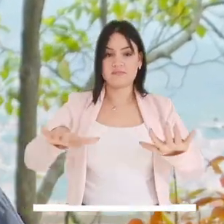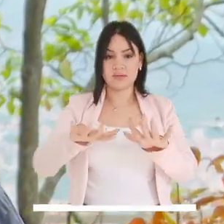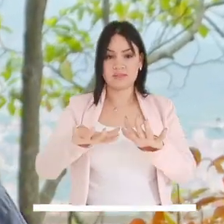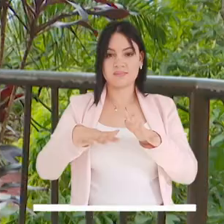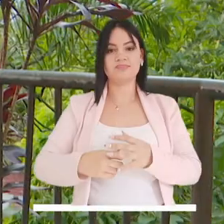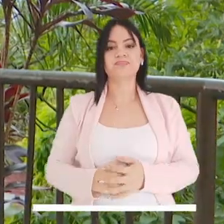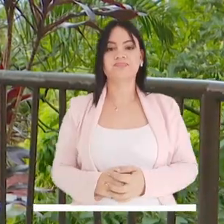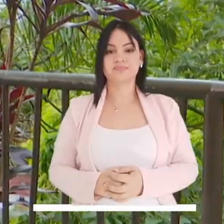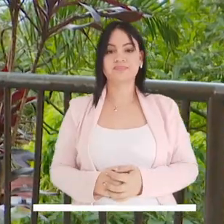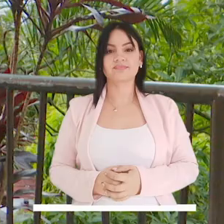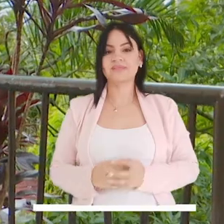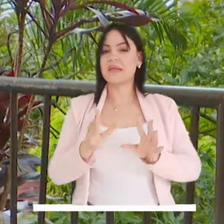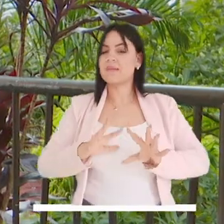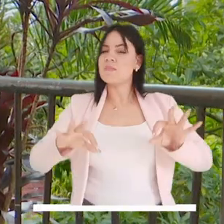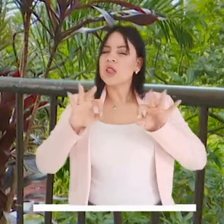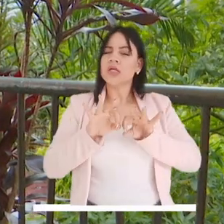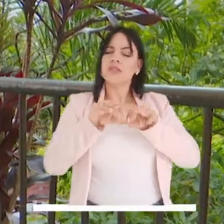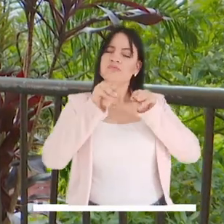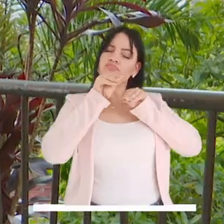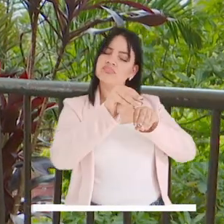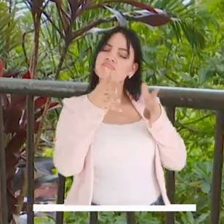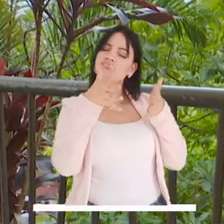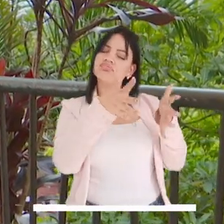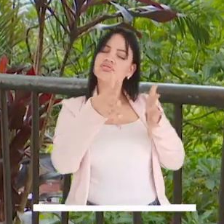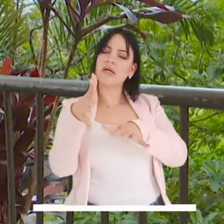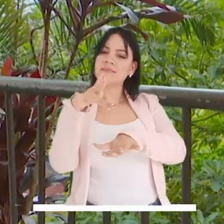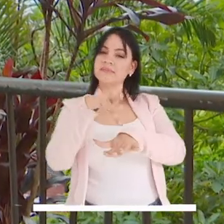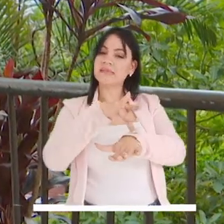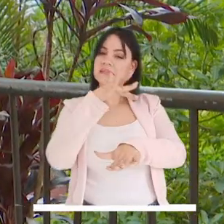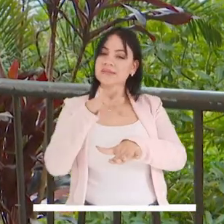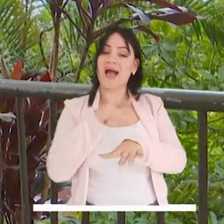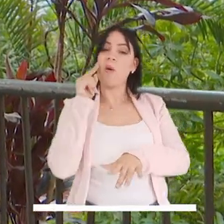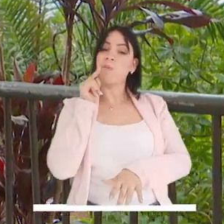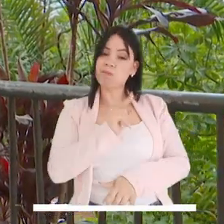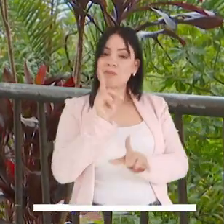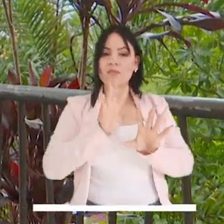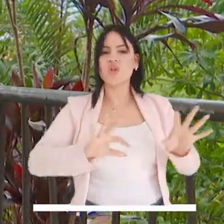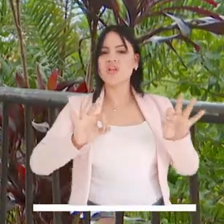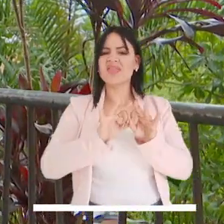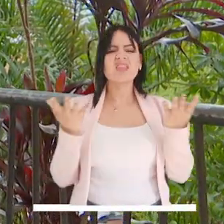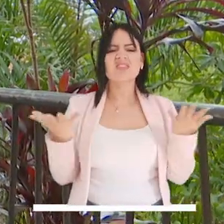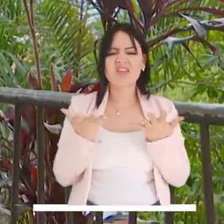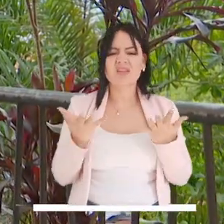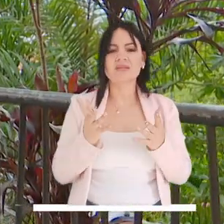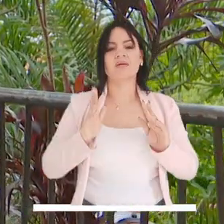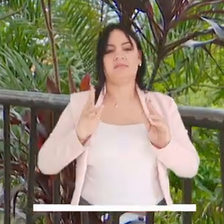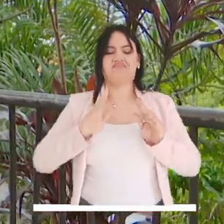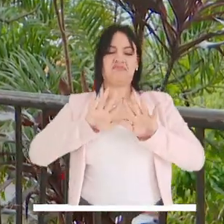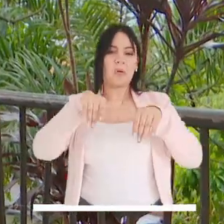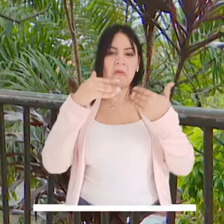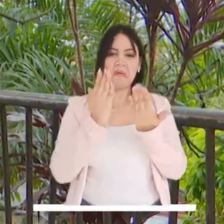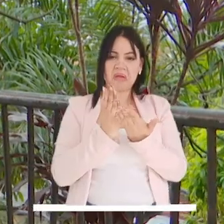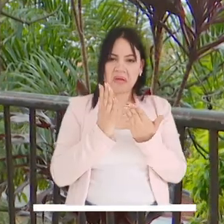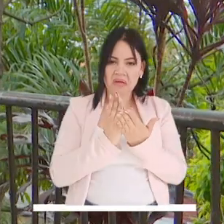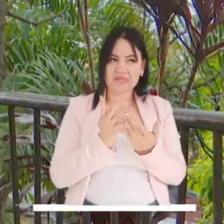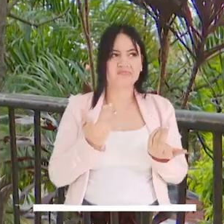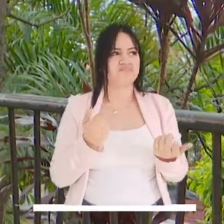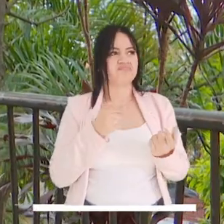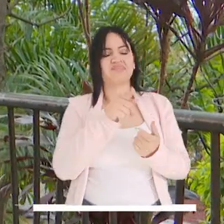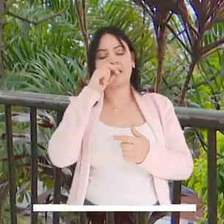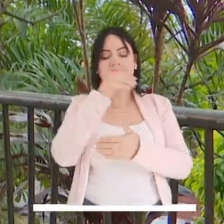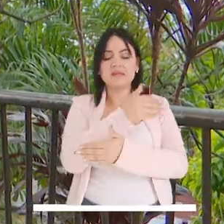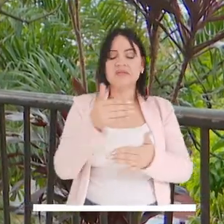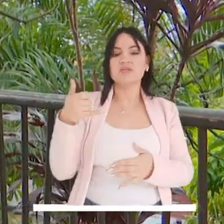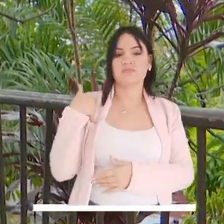los territorios. Y la parte de educación y sensibilización es una parte fundamental en los colegios para los niños, para